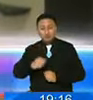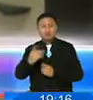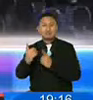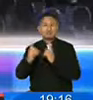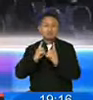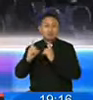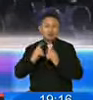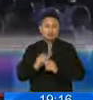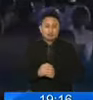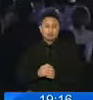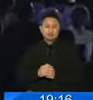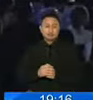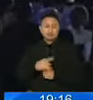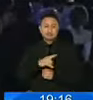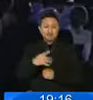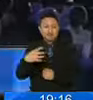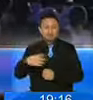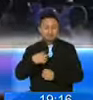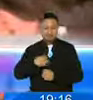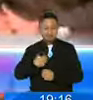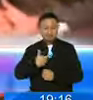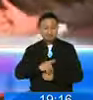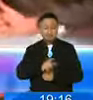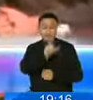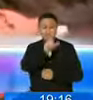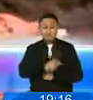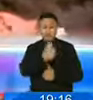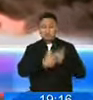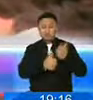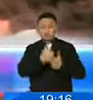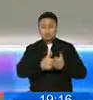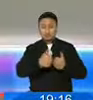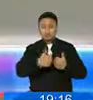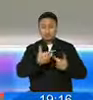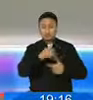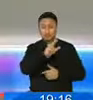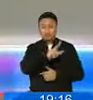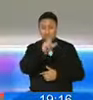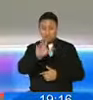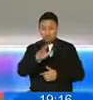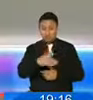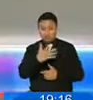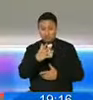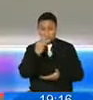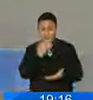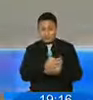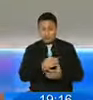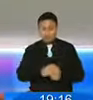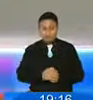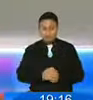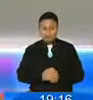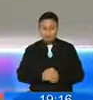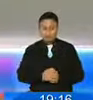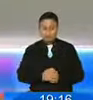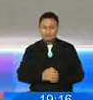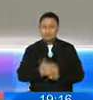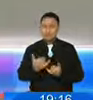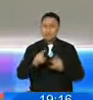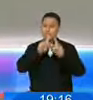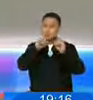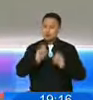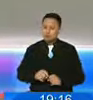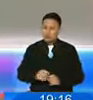candidatos. Critican también la ausencia del candidato oficialista. Ahí la discusión es perdió más sin asistir